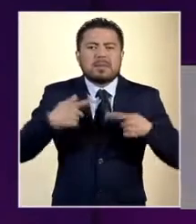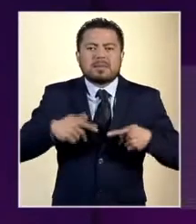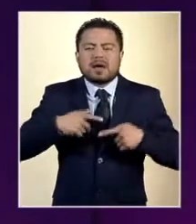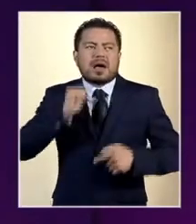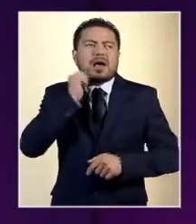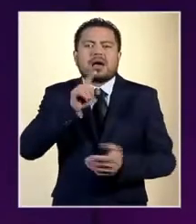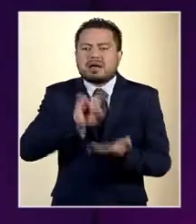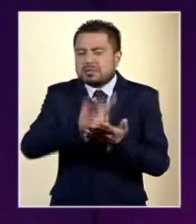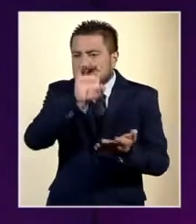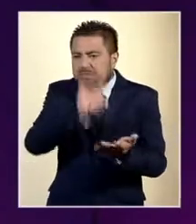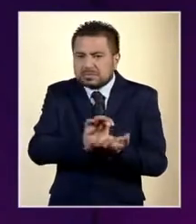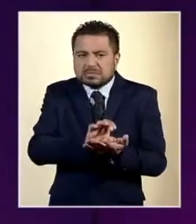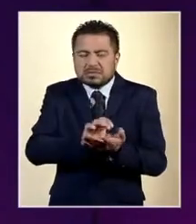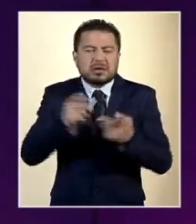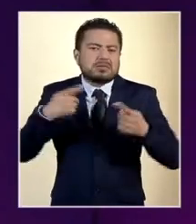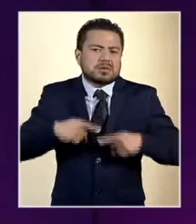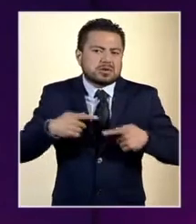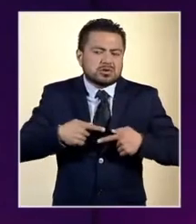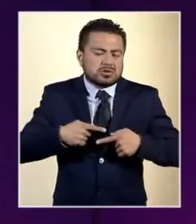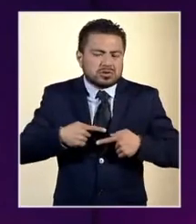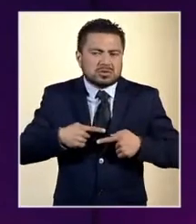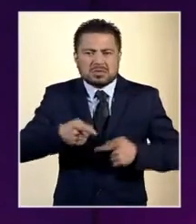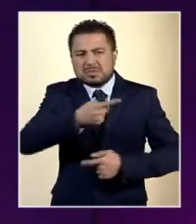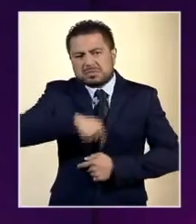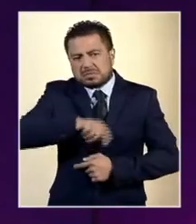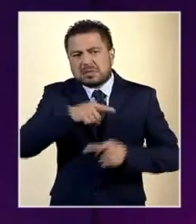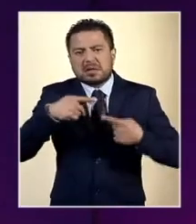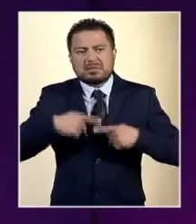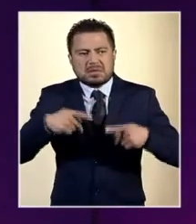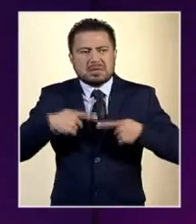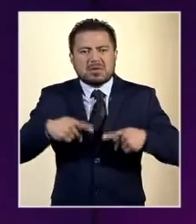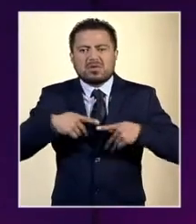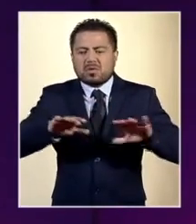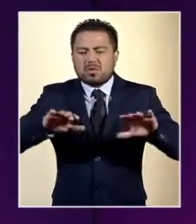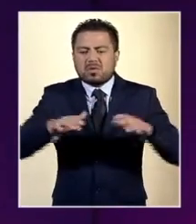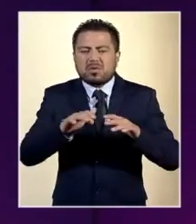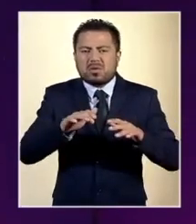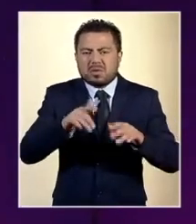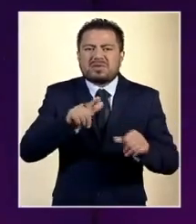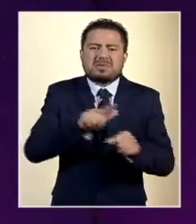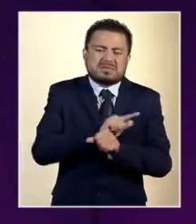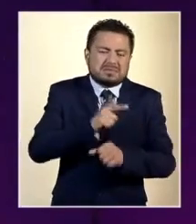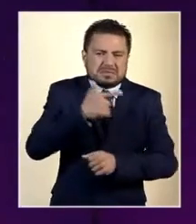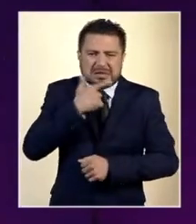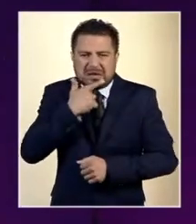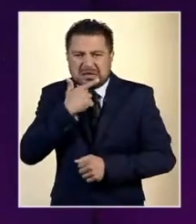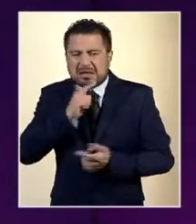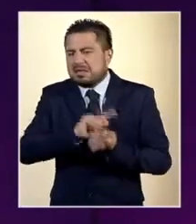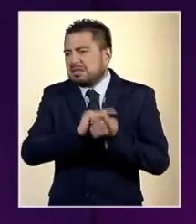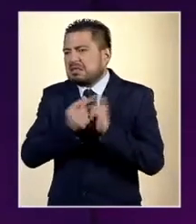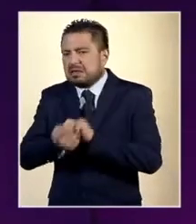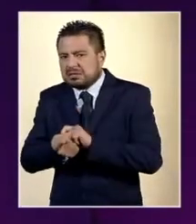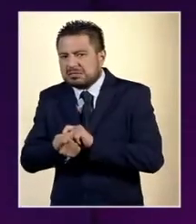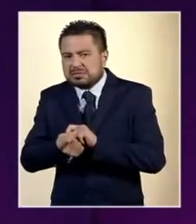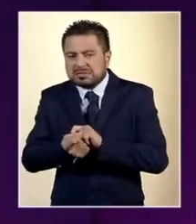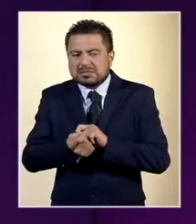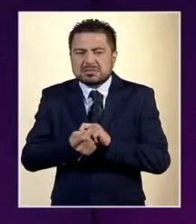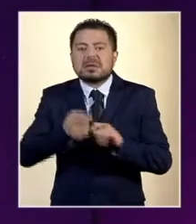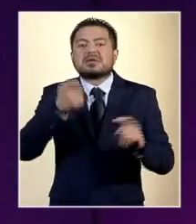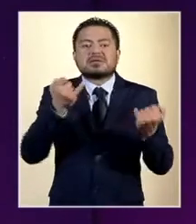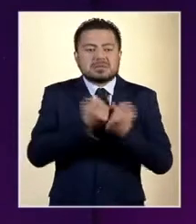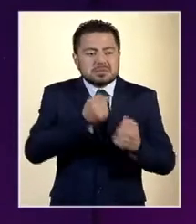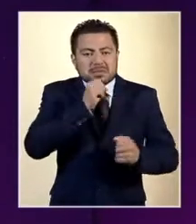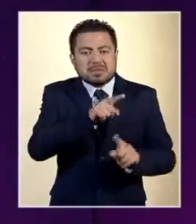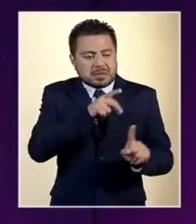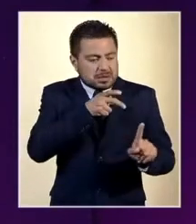con alguna discapacidad, personas que de la comunidad LGBT, entonces también